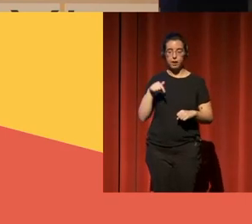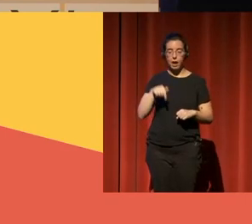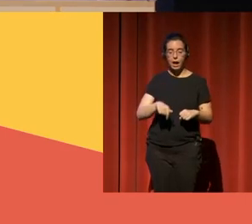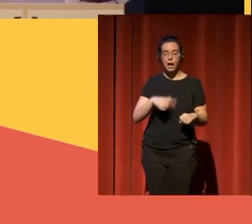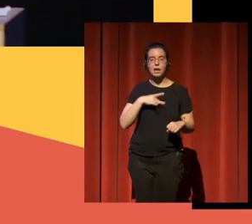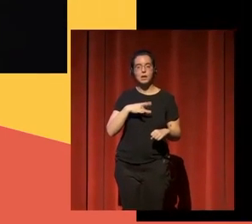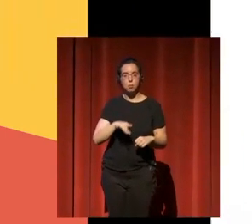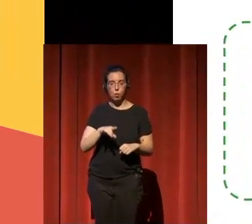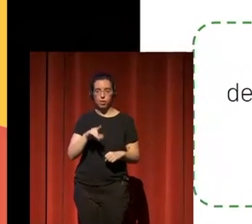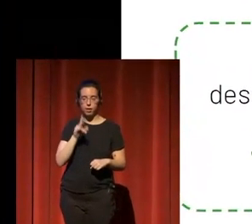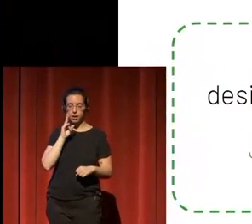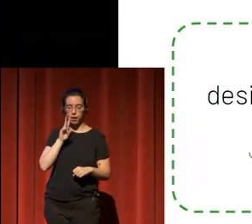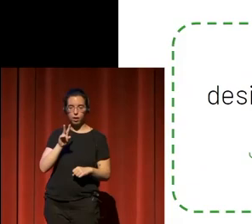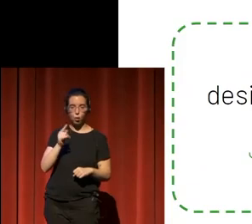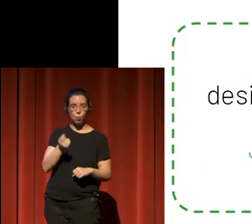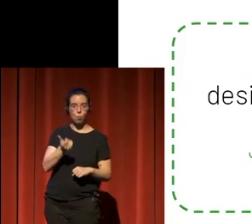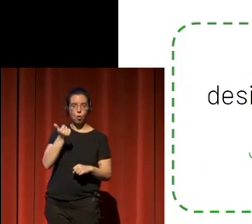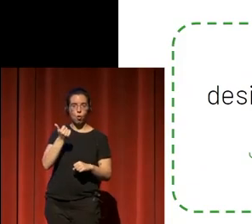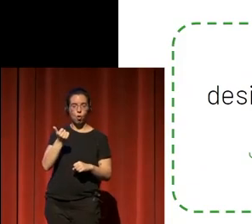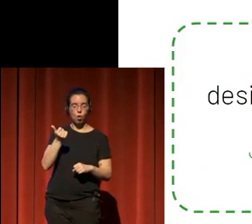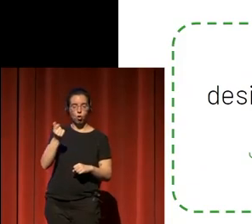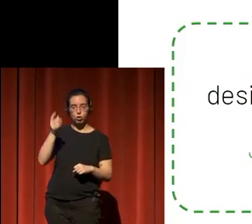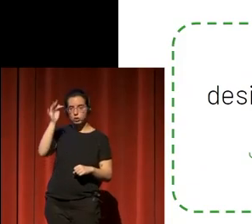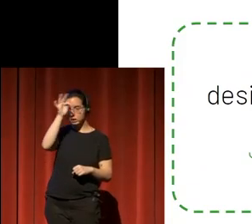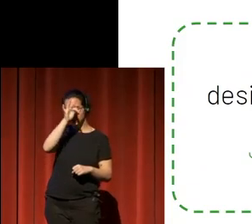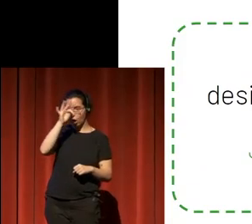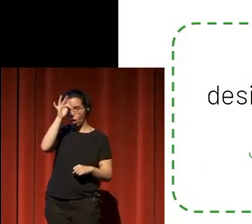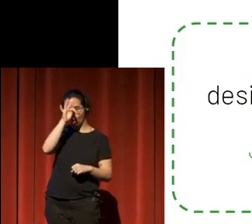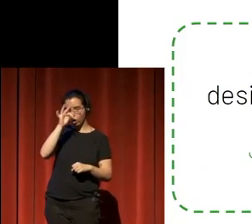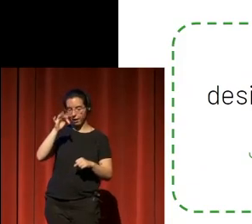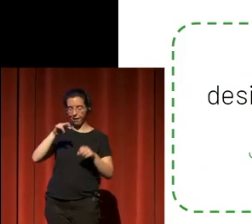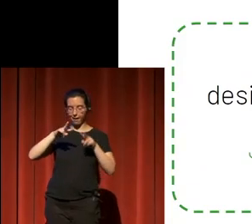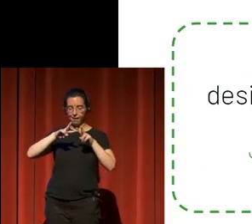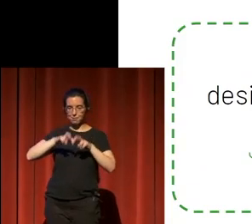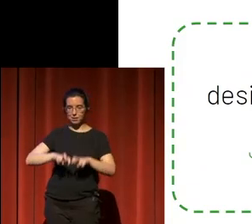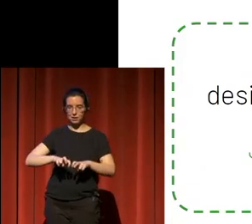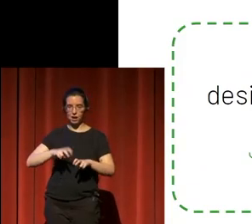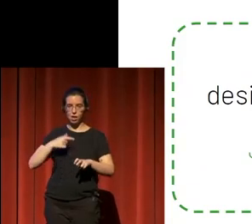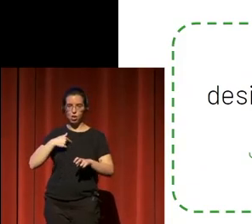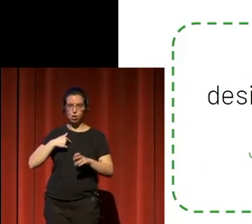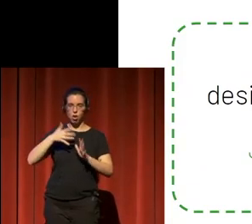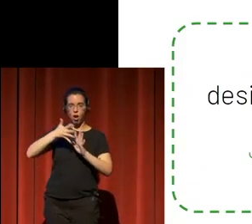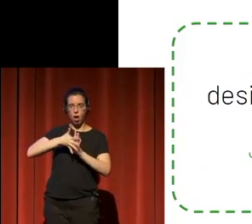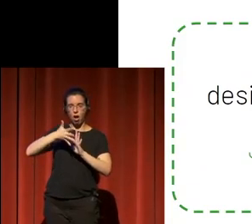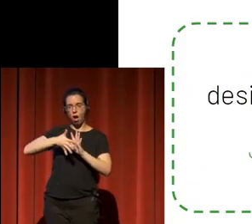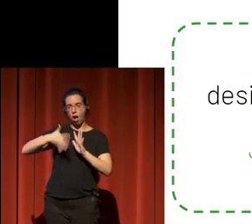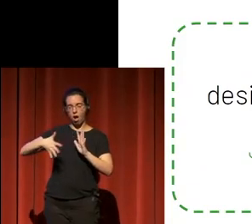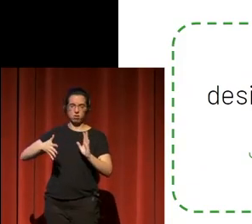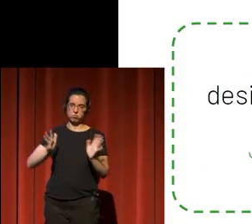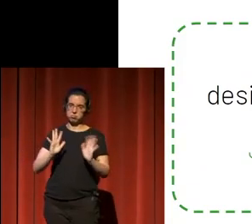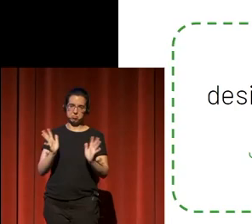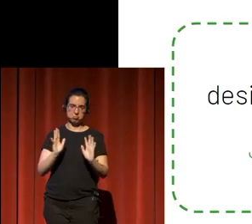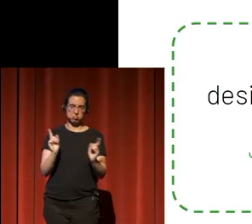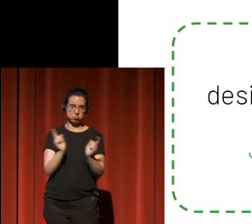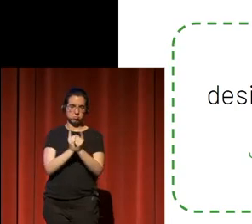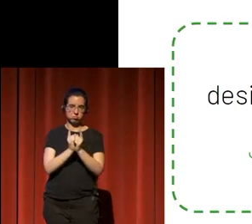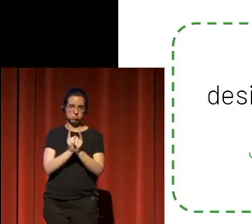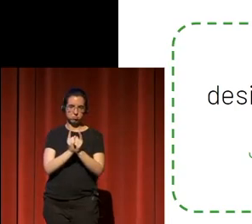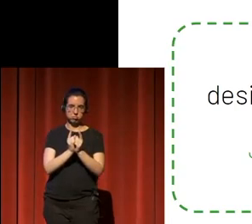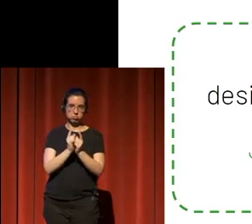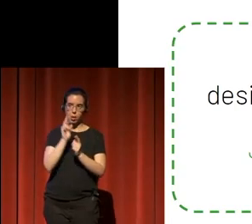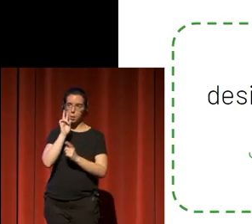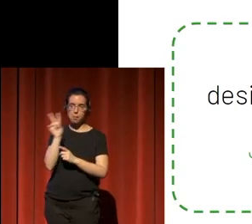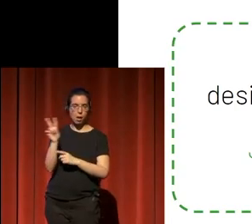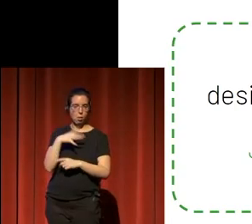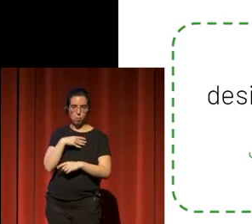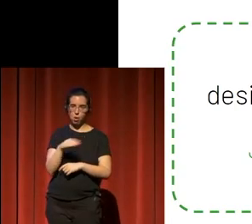ver un poco el el el marco teórico de la de la investigación no me voy a detener eh mucho en él pero podéis ver como